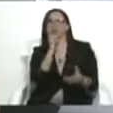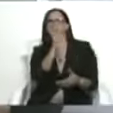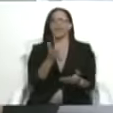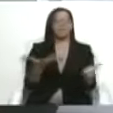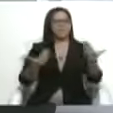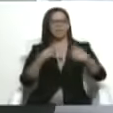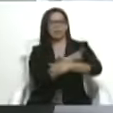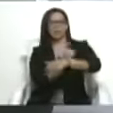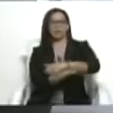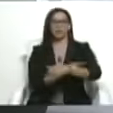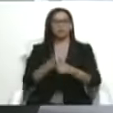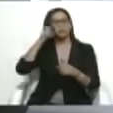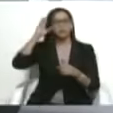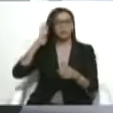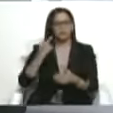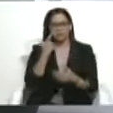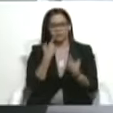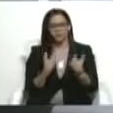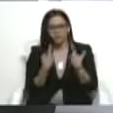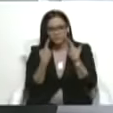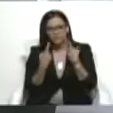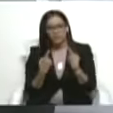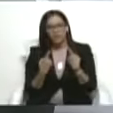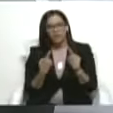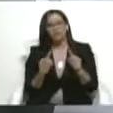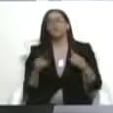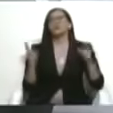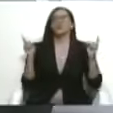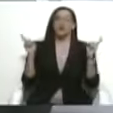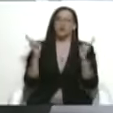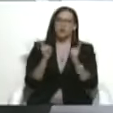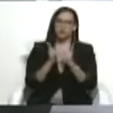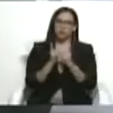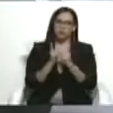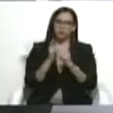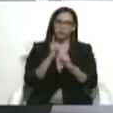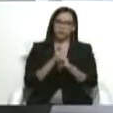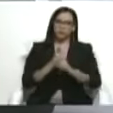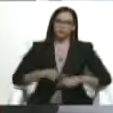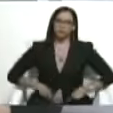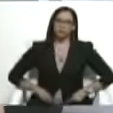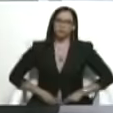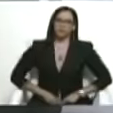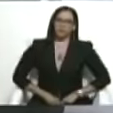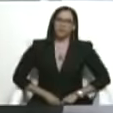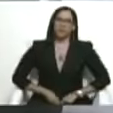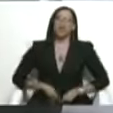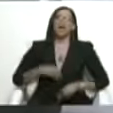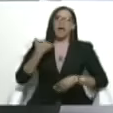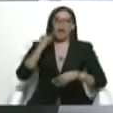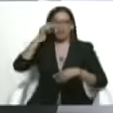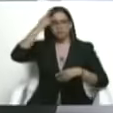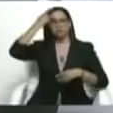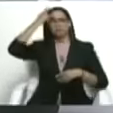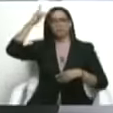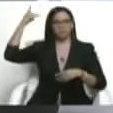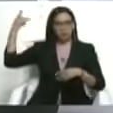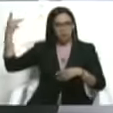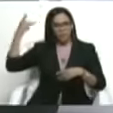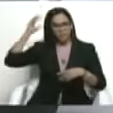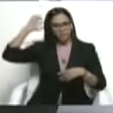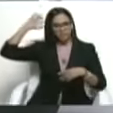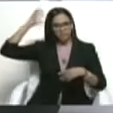el poder. Bueno, por Dios, mira, ve, yo llego a una conclusión. Existen trastornos bipolares, existen